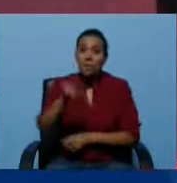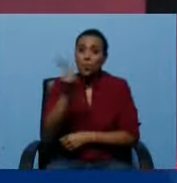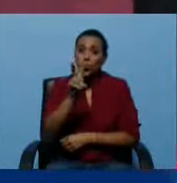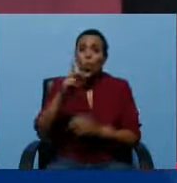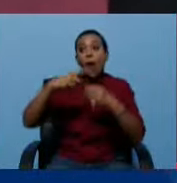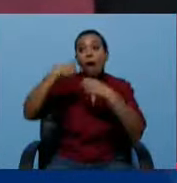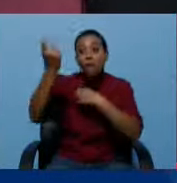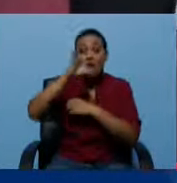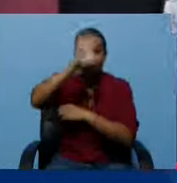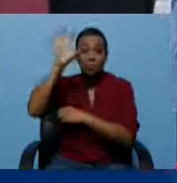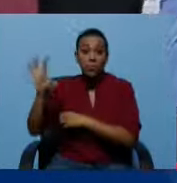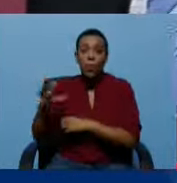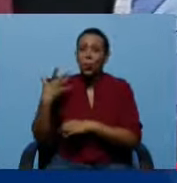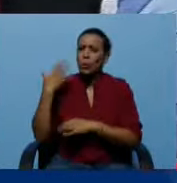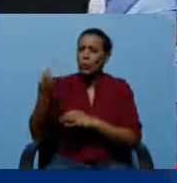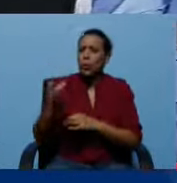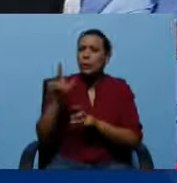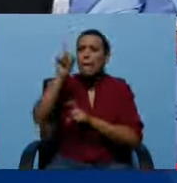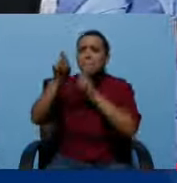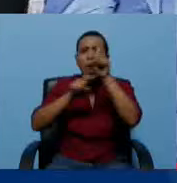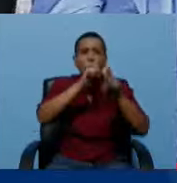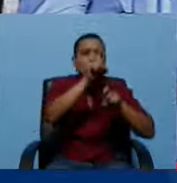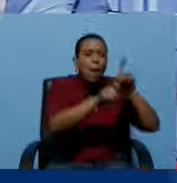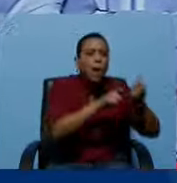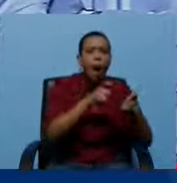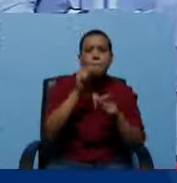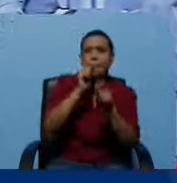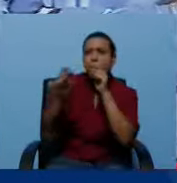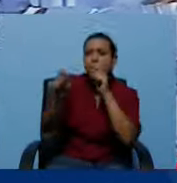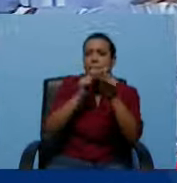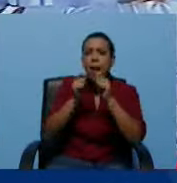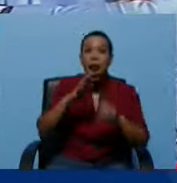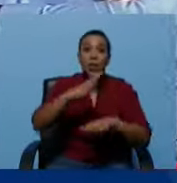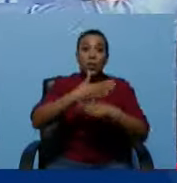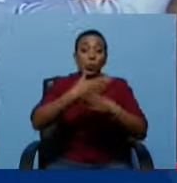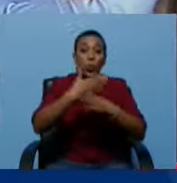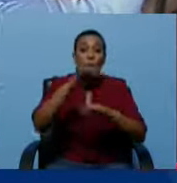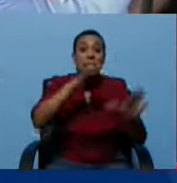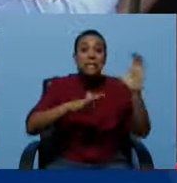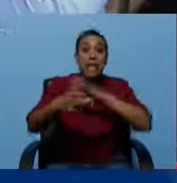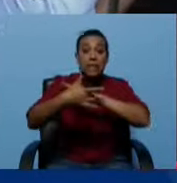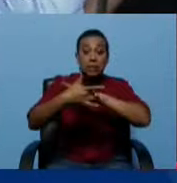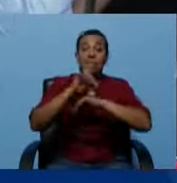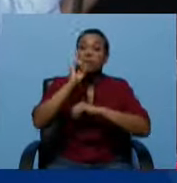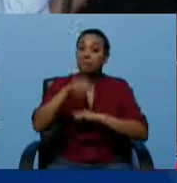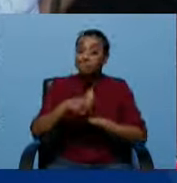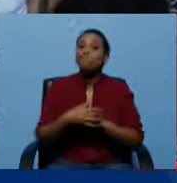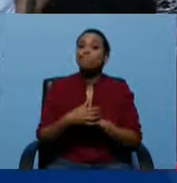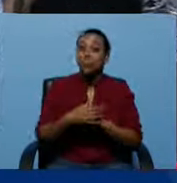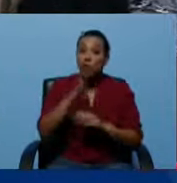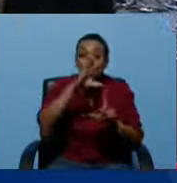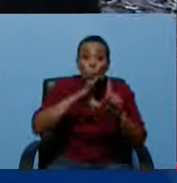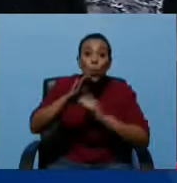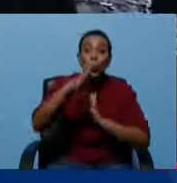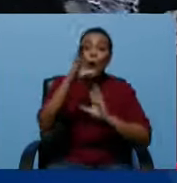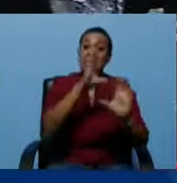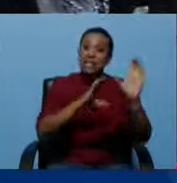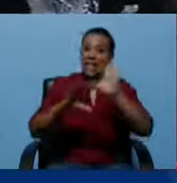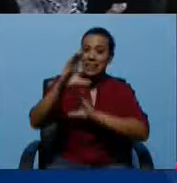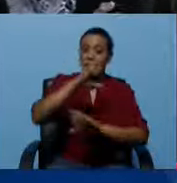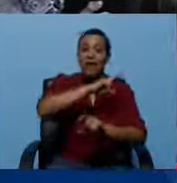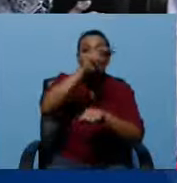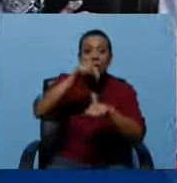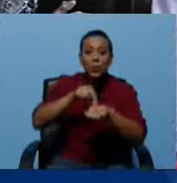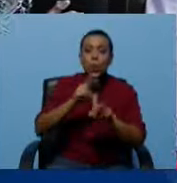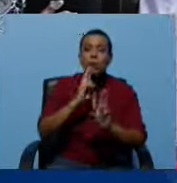en el extranjero. Hemos hecho entonces este documental para compartir también nuestra identidad científica, nuestra cultura científica nacional,